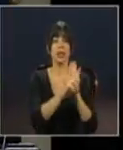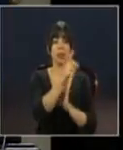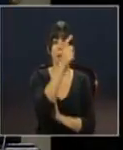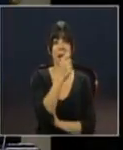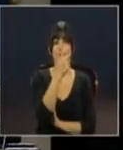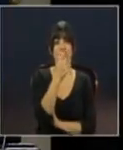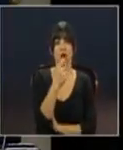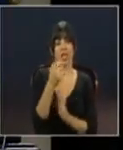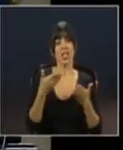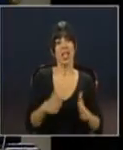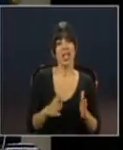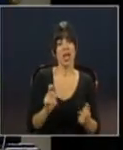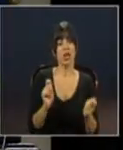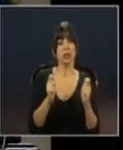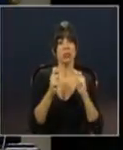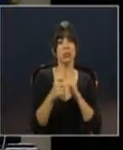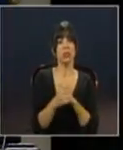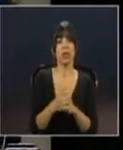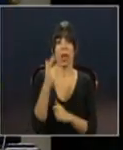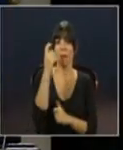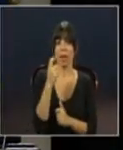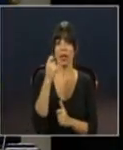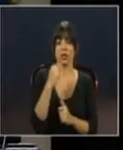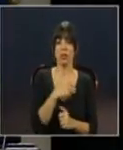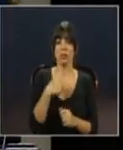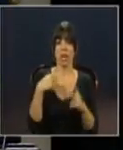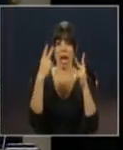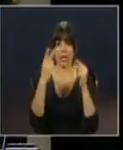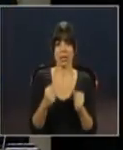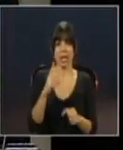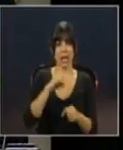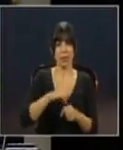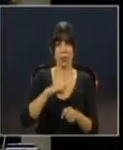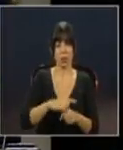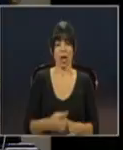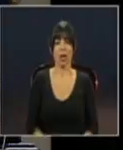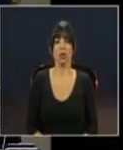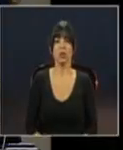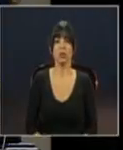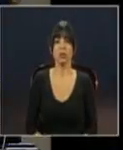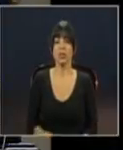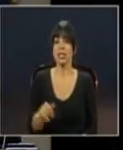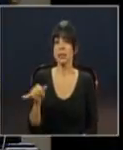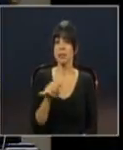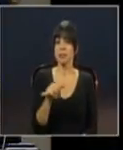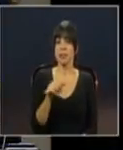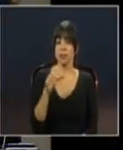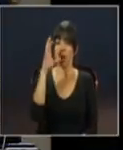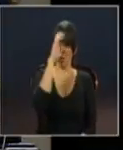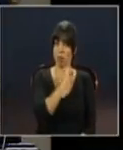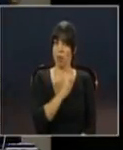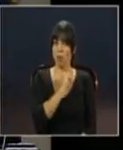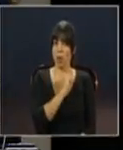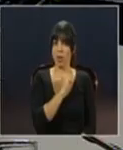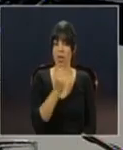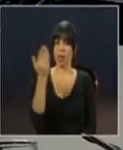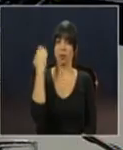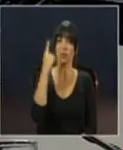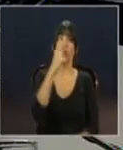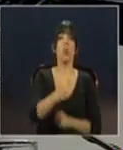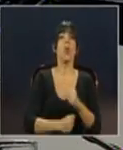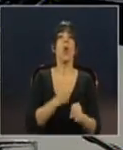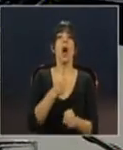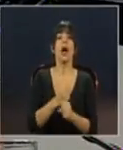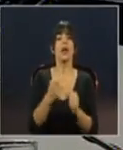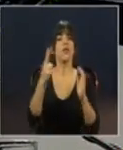hijos e hijas y reforma del régimen de pensión de Hacienda de diputados. Con la misma consideración que hace un año,